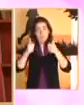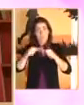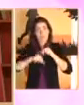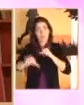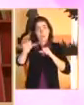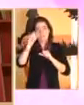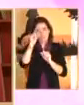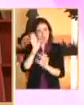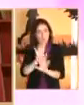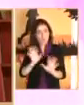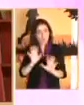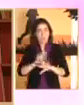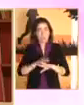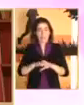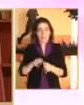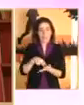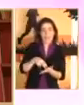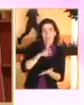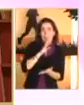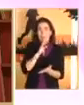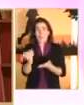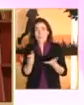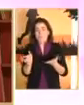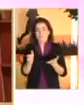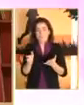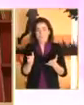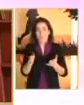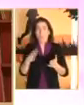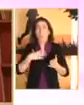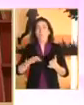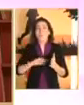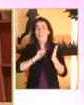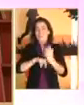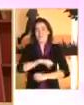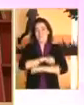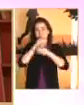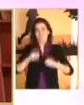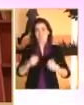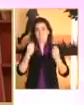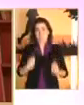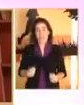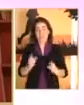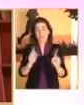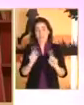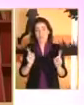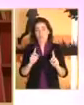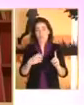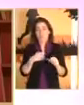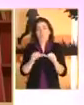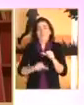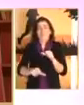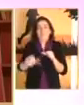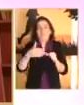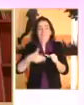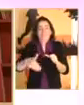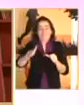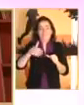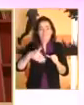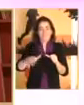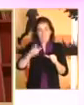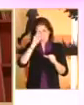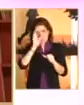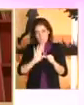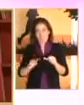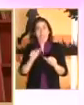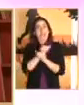no llega a afianzarse esa ley, ¿no? Porque dicen que posiblemente hasta este otoño no salga, ¿no? Y ahí está la cosa, ¿no? Yo espero que esta ley